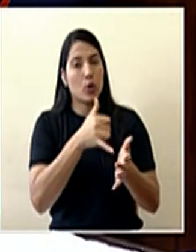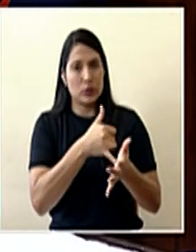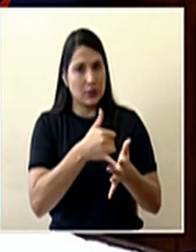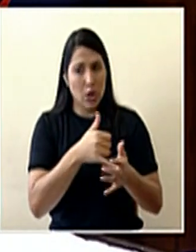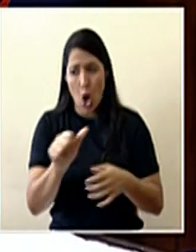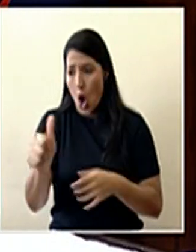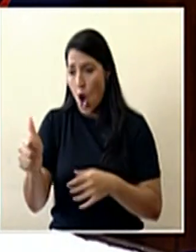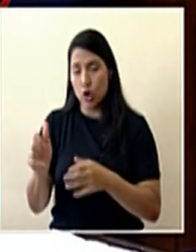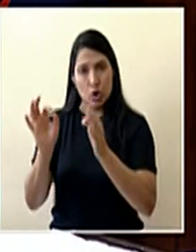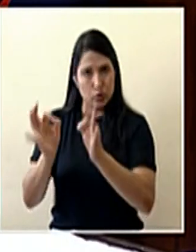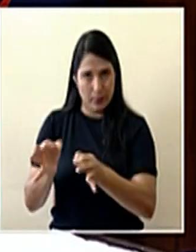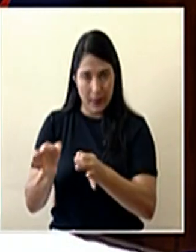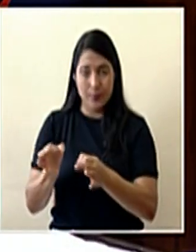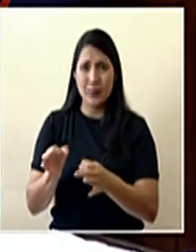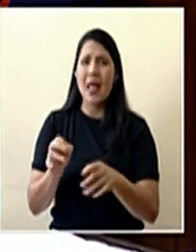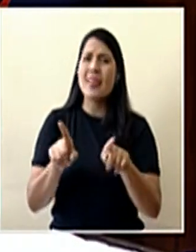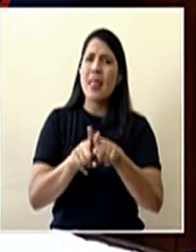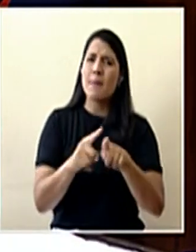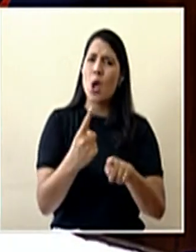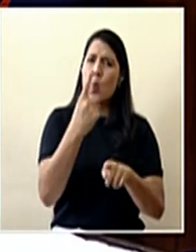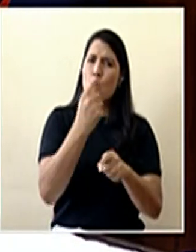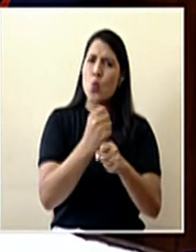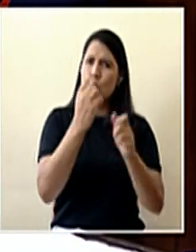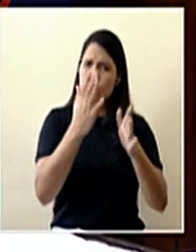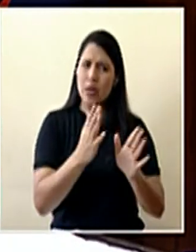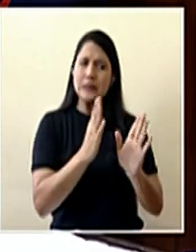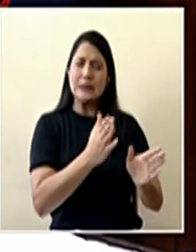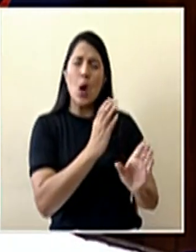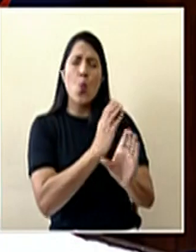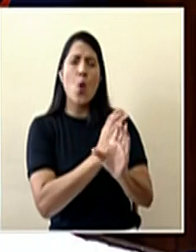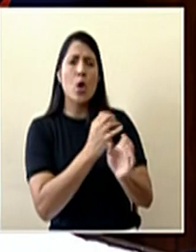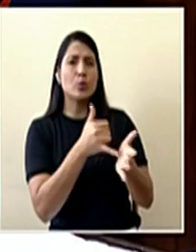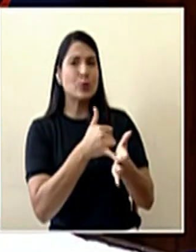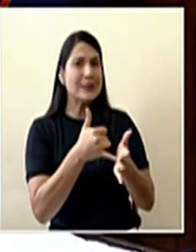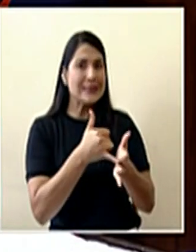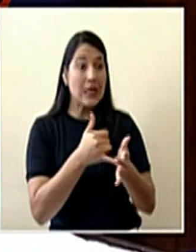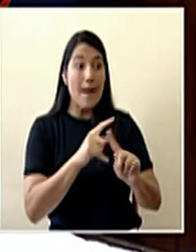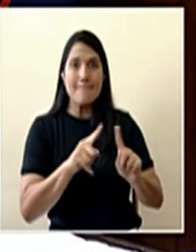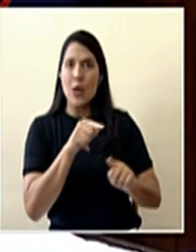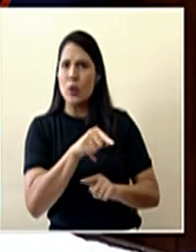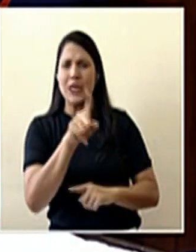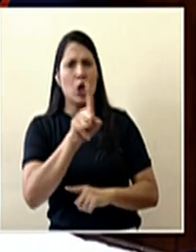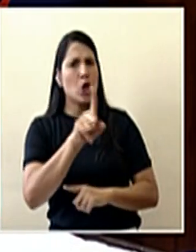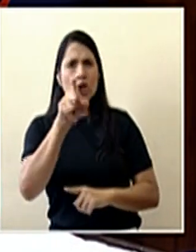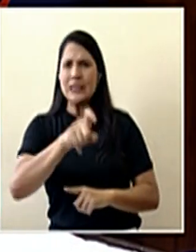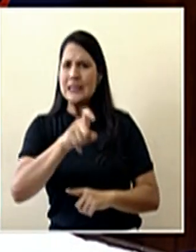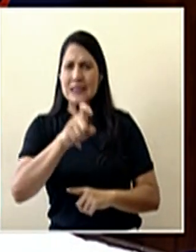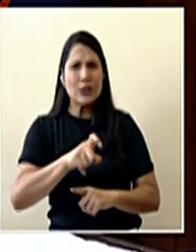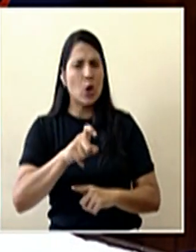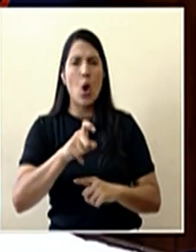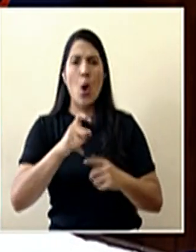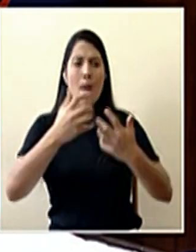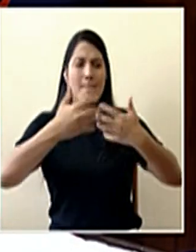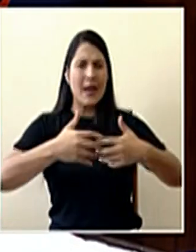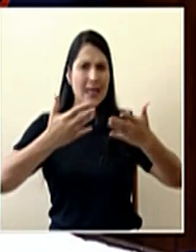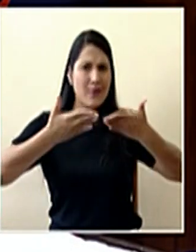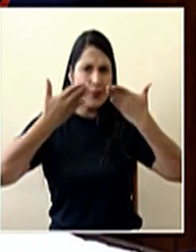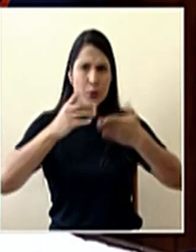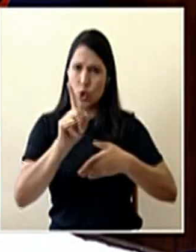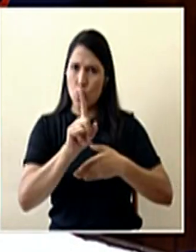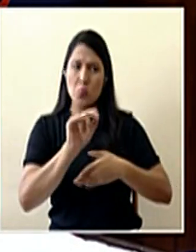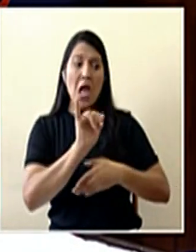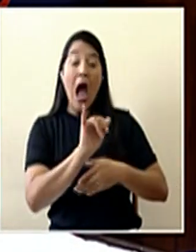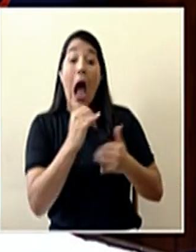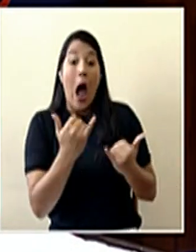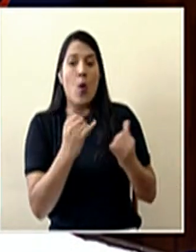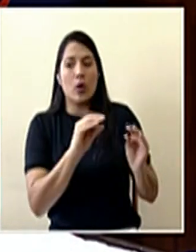también de una funcionaria que estuvo en la unidad de cuidados intensivos, pero no requirió manejo o soporte ventilatorio. Ella también está muy bien en